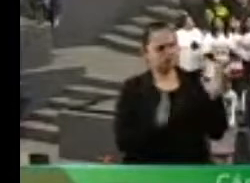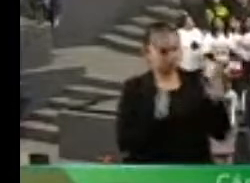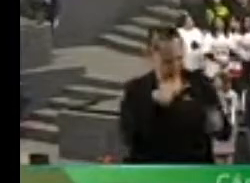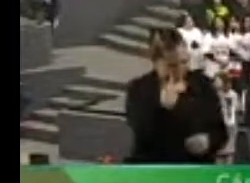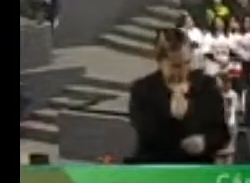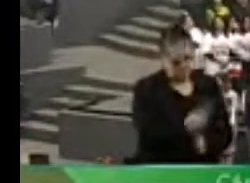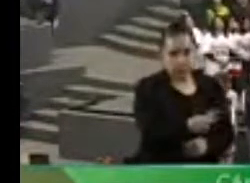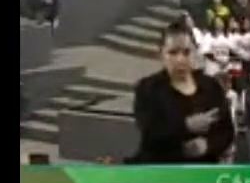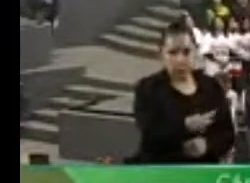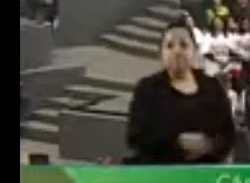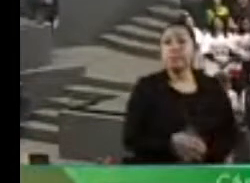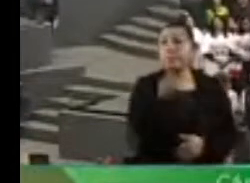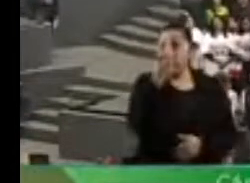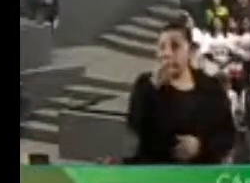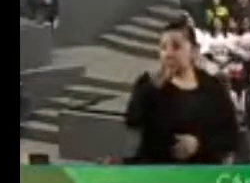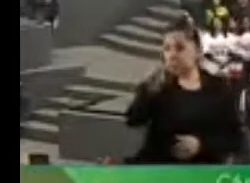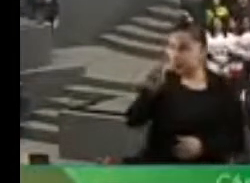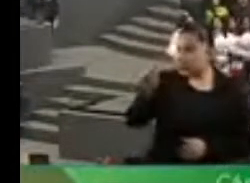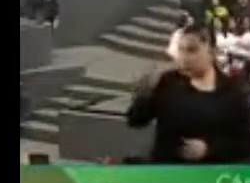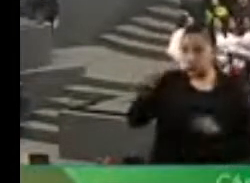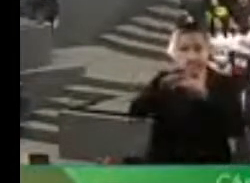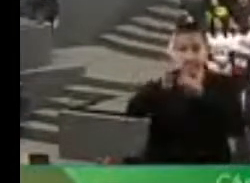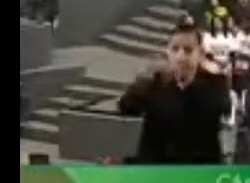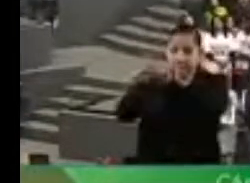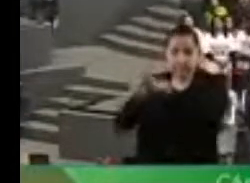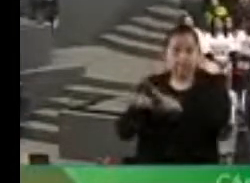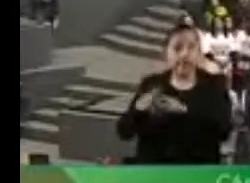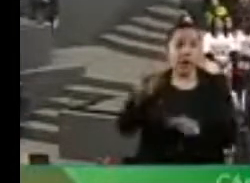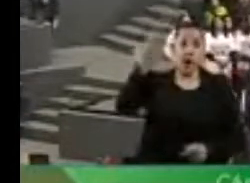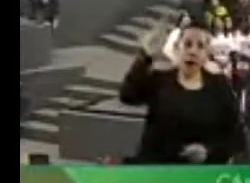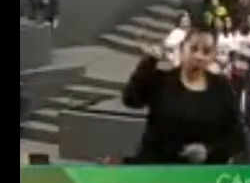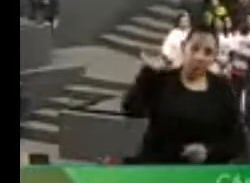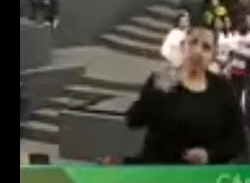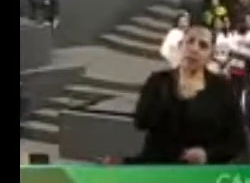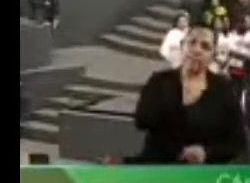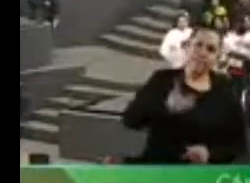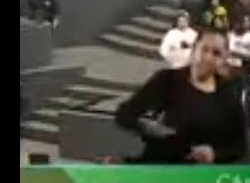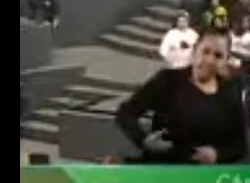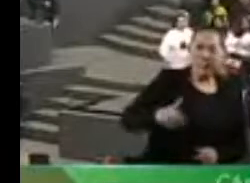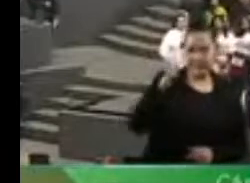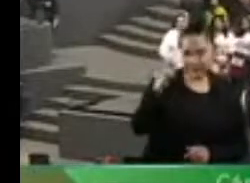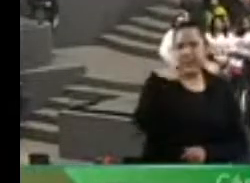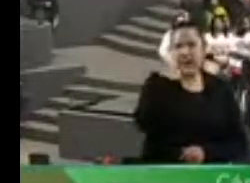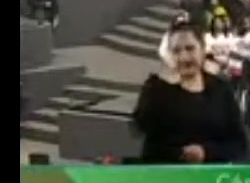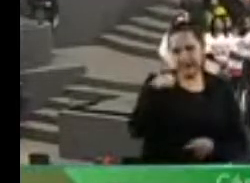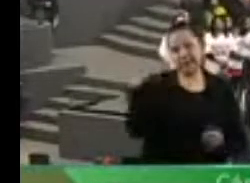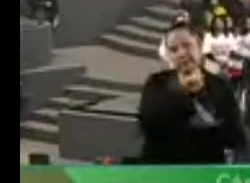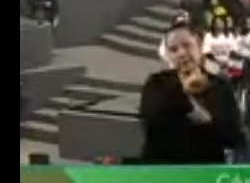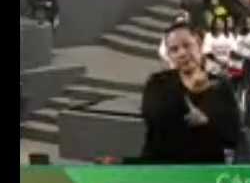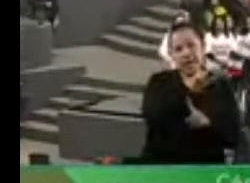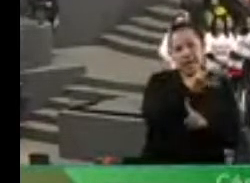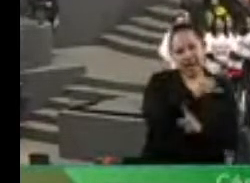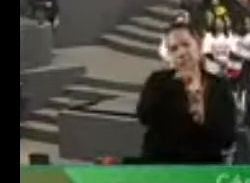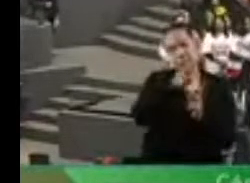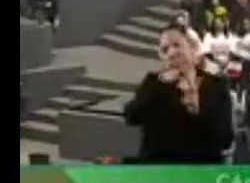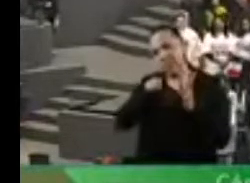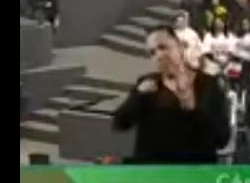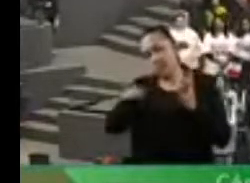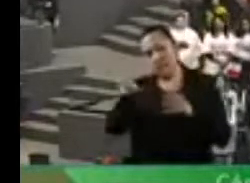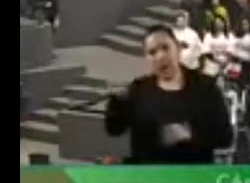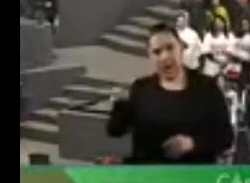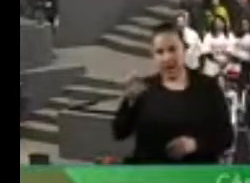con ellos deben ser juzgados, lo que llevaría a los expresidentes de Salinas a Peña a ser juzgados, procesados, enviados a la cárcel